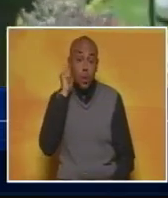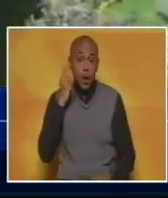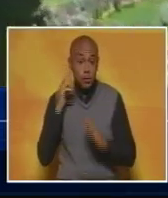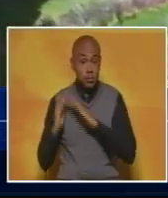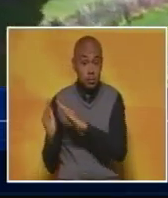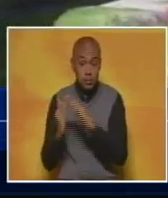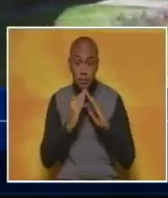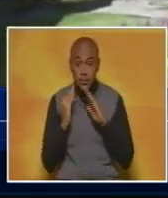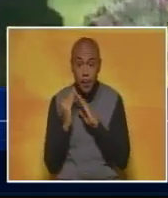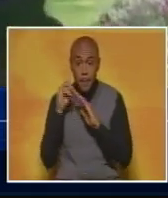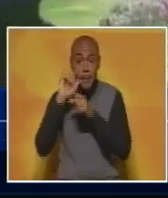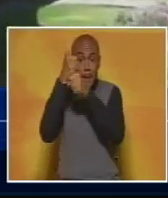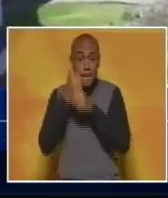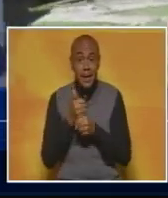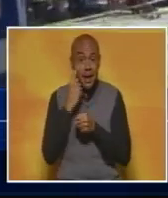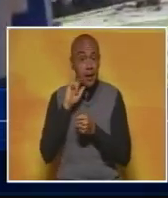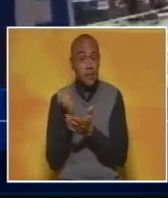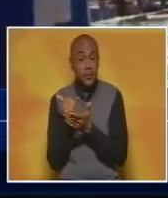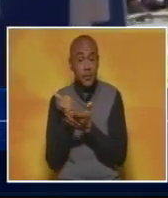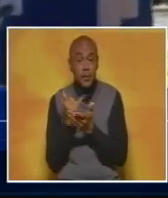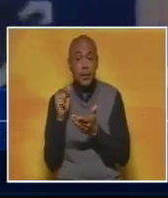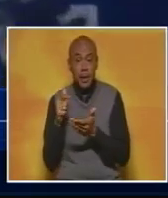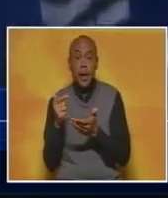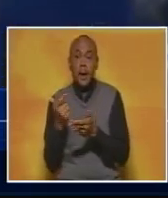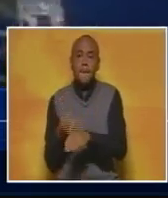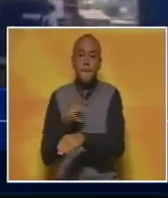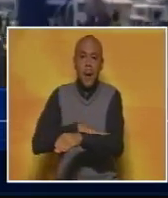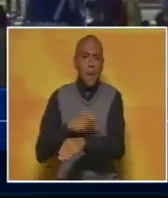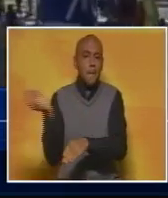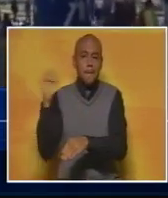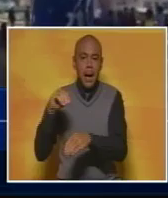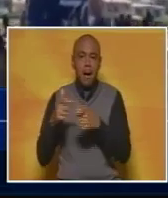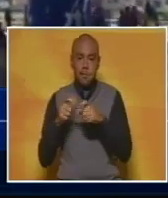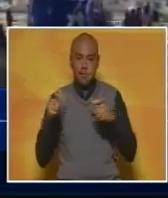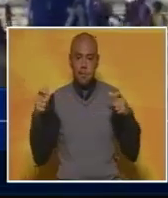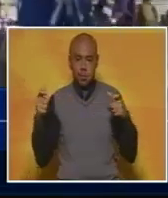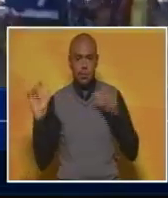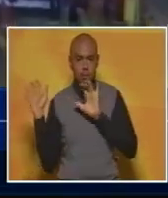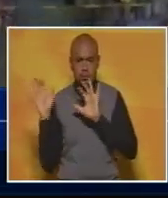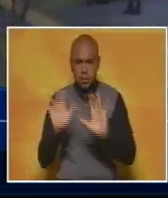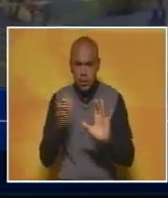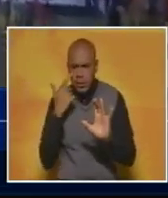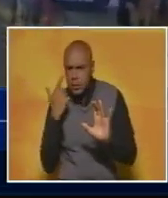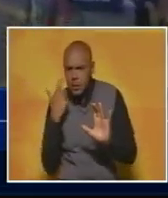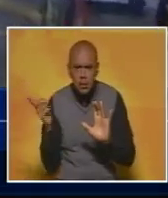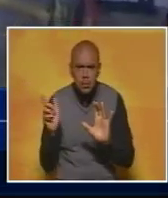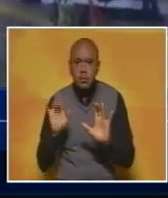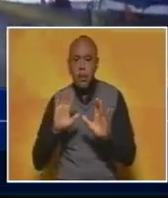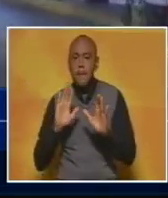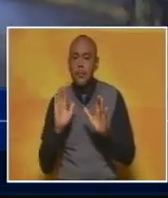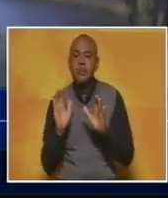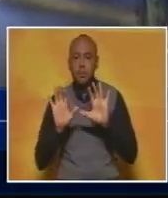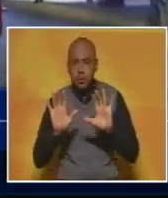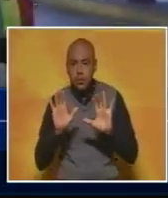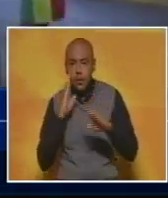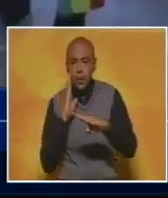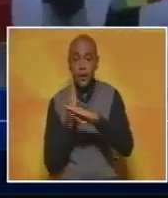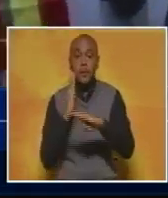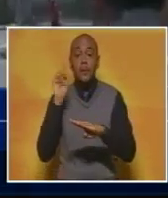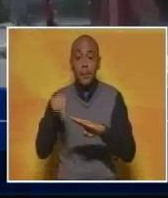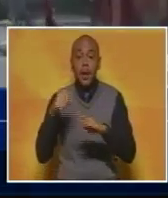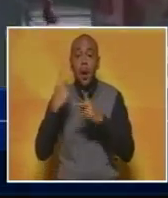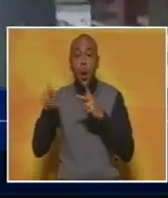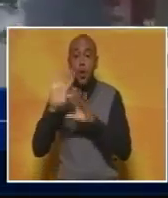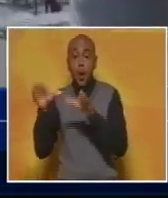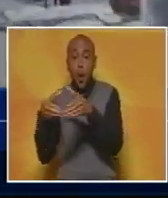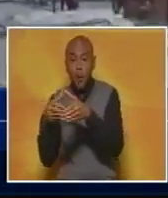conforme pase esta jornada, van a llegar en mayor número para poder reforzar estos puntos de bloqueo. Sin embargo, y en contrapartida, los grupos que están en